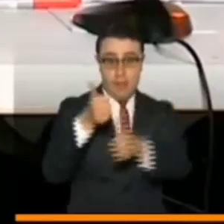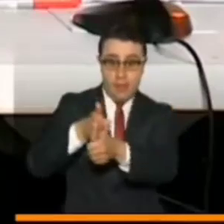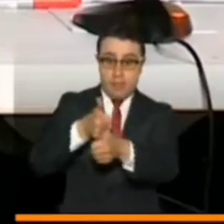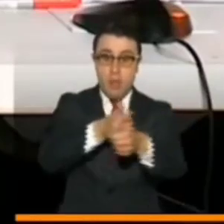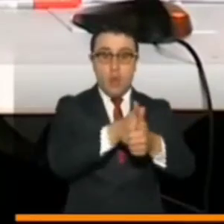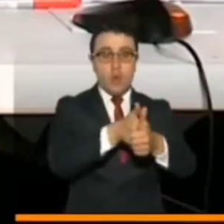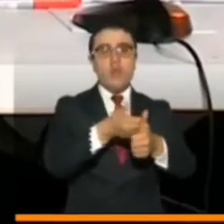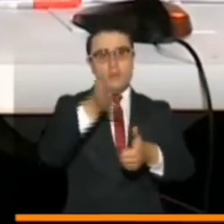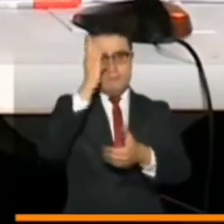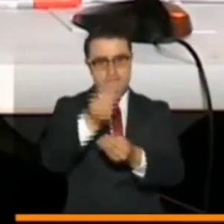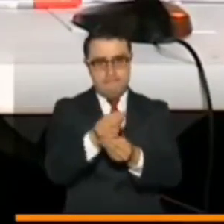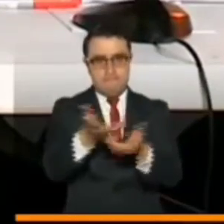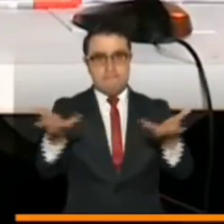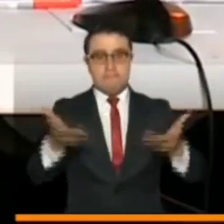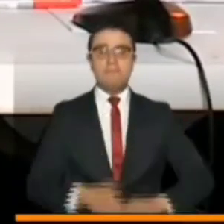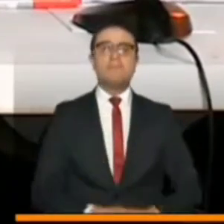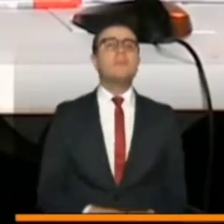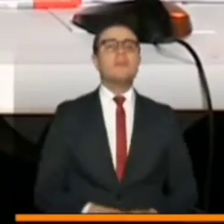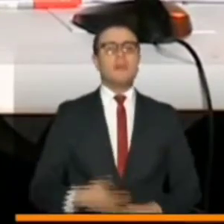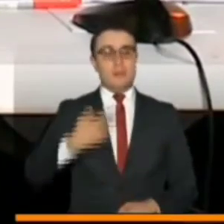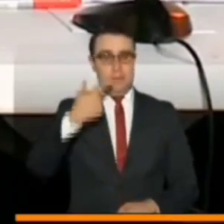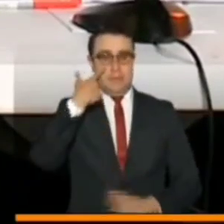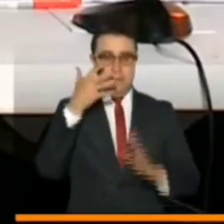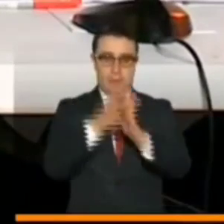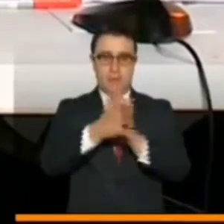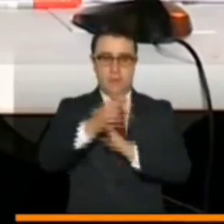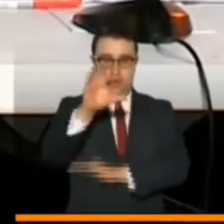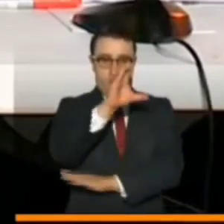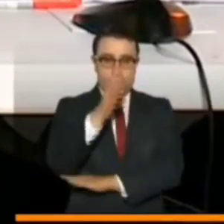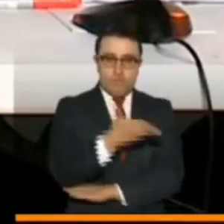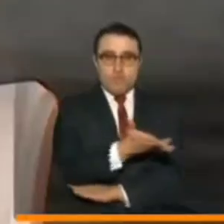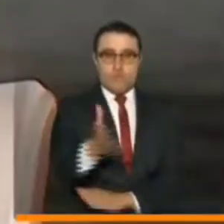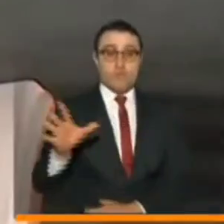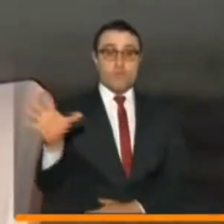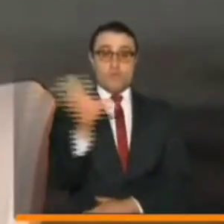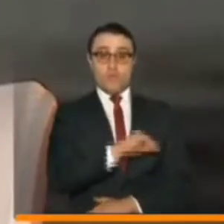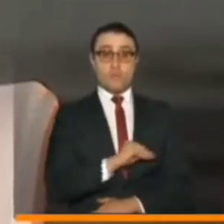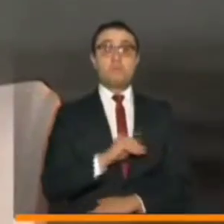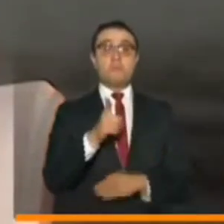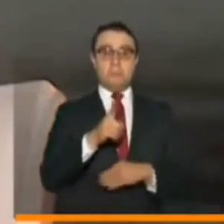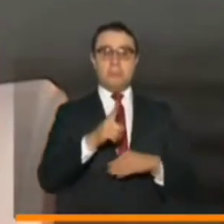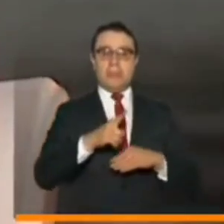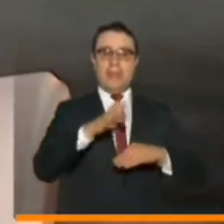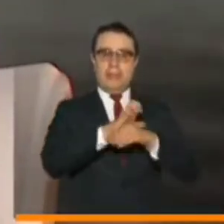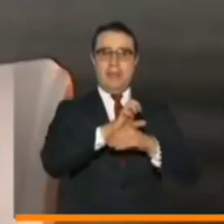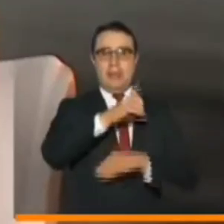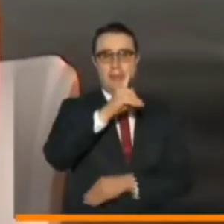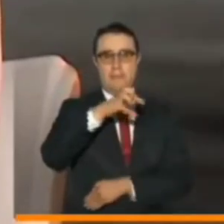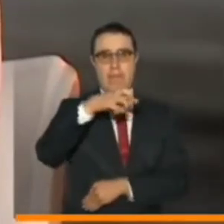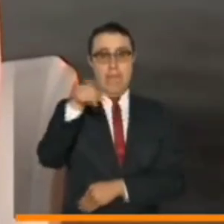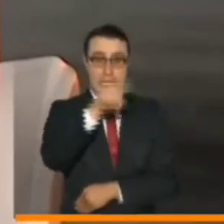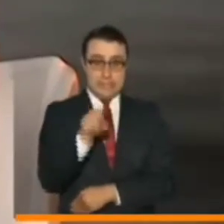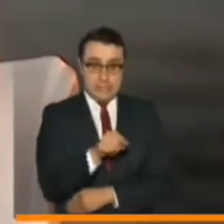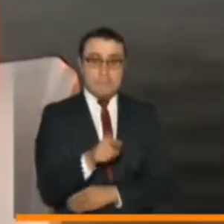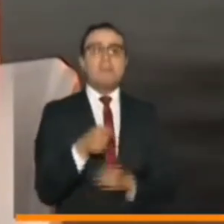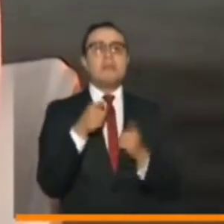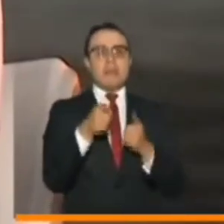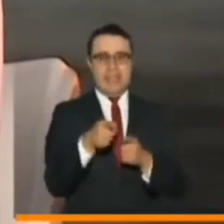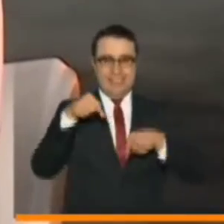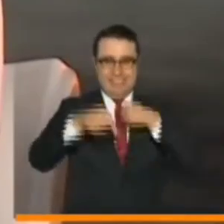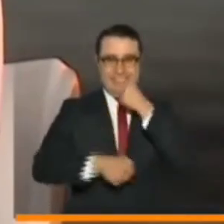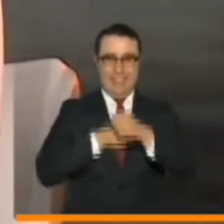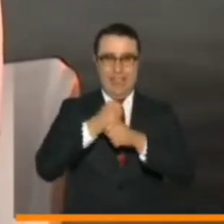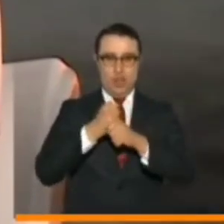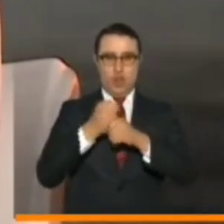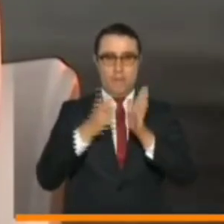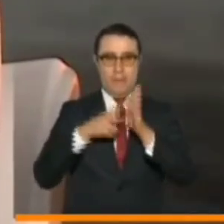Quiero empezar, presidente, contándole a todos los colombianos que Prosperidad Social durante el año 2020 llegó a más